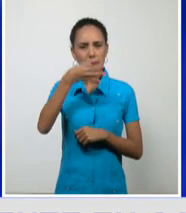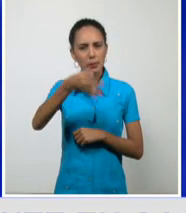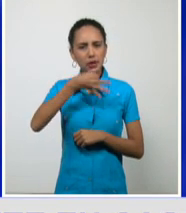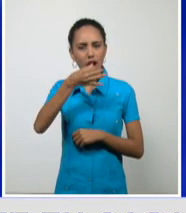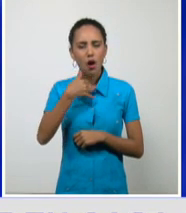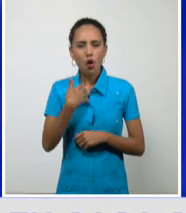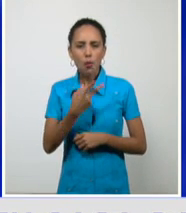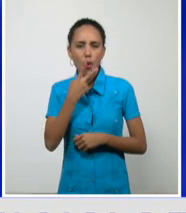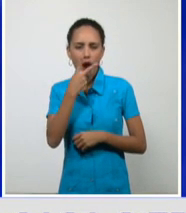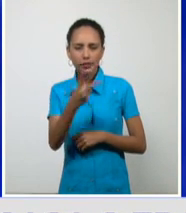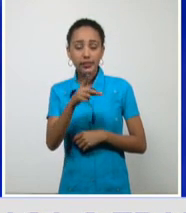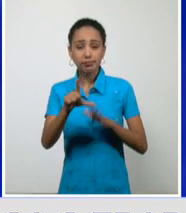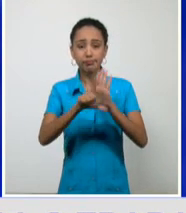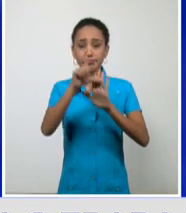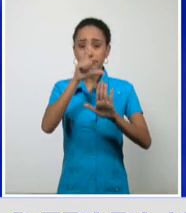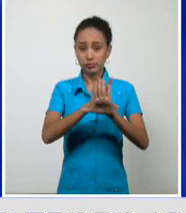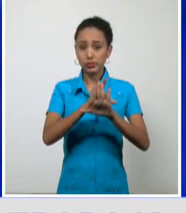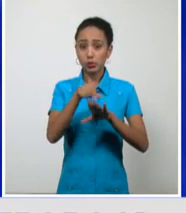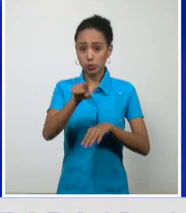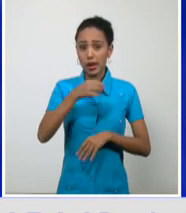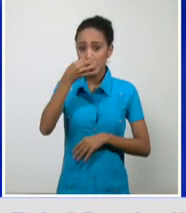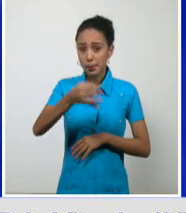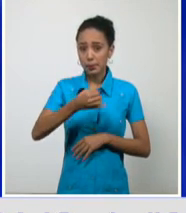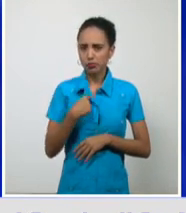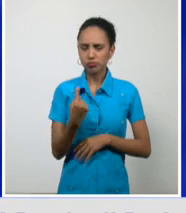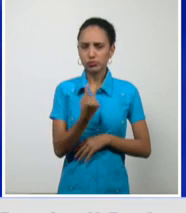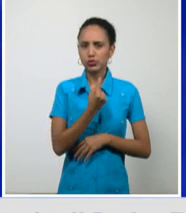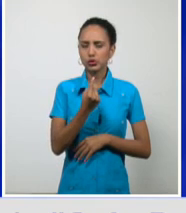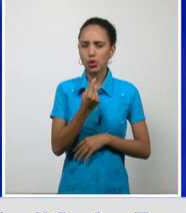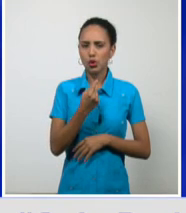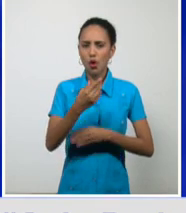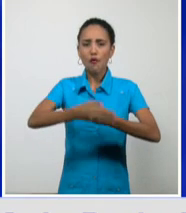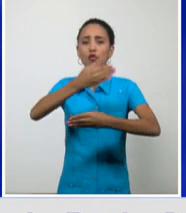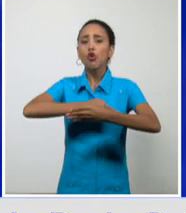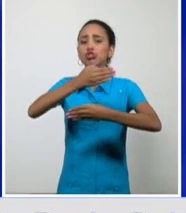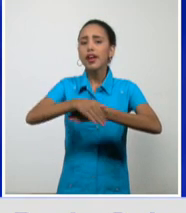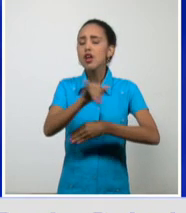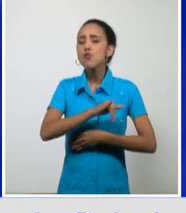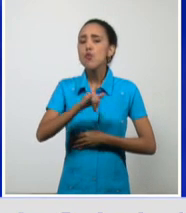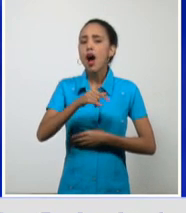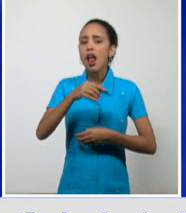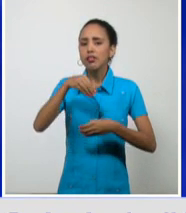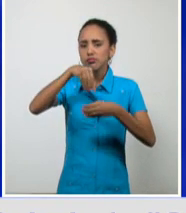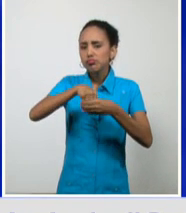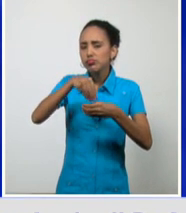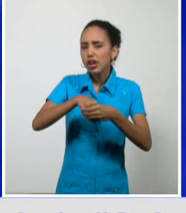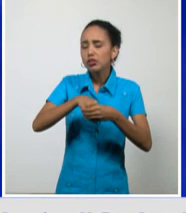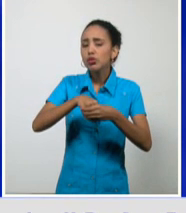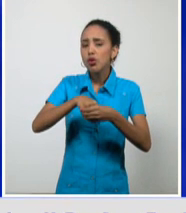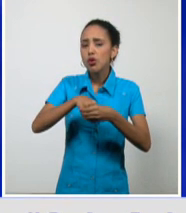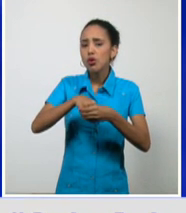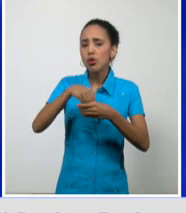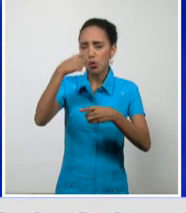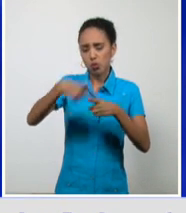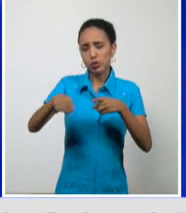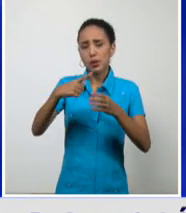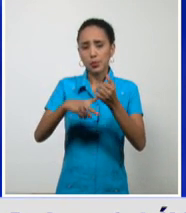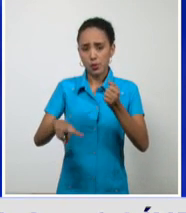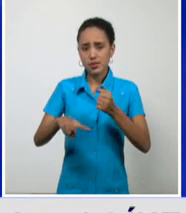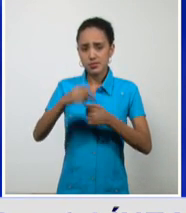estas ilegalidades, se refiere también a no solamente en fronteras, sino también hacia el interior del país. Correcto. Muchas